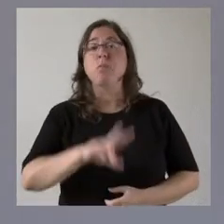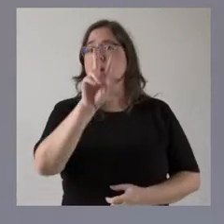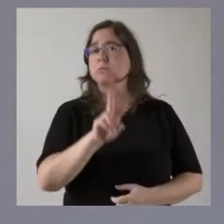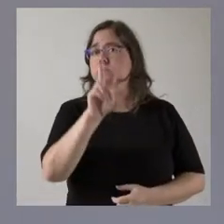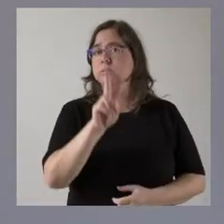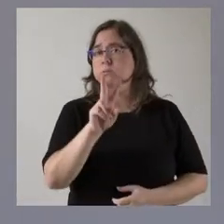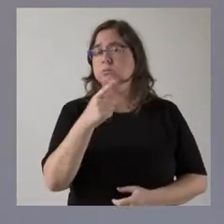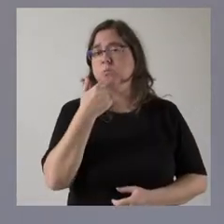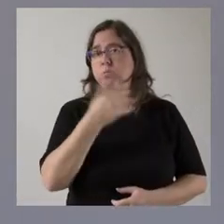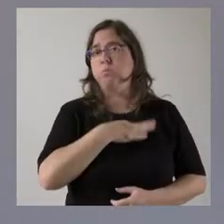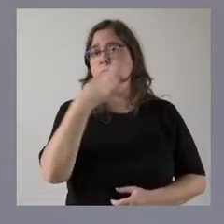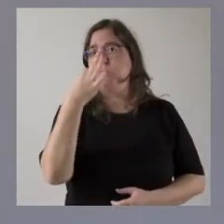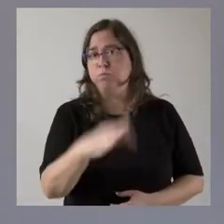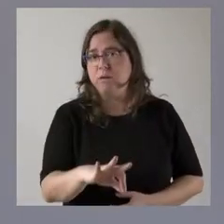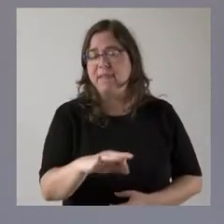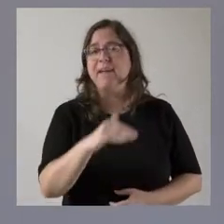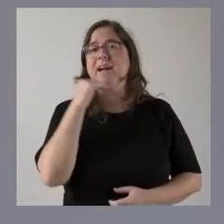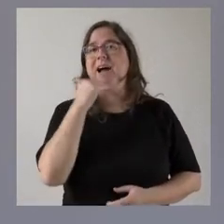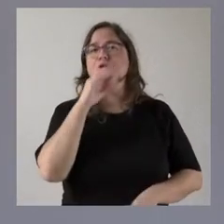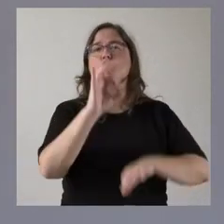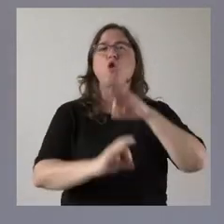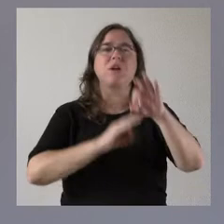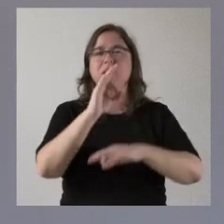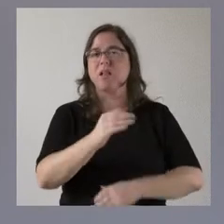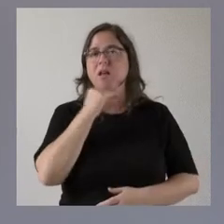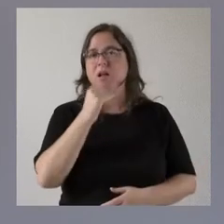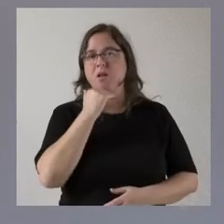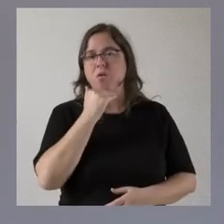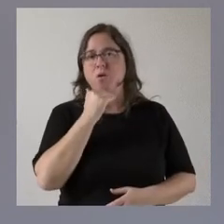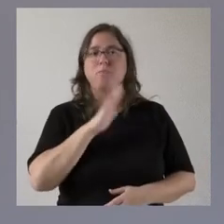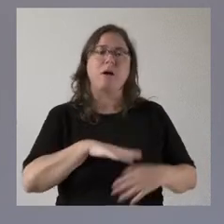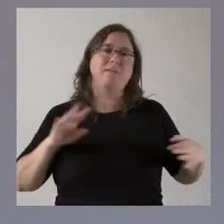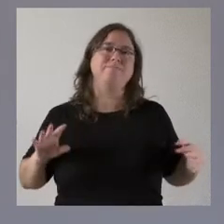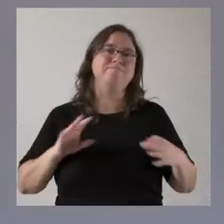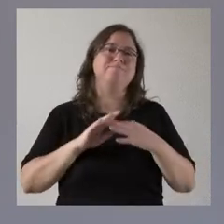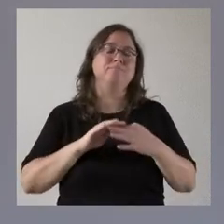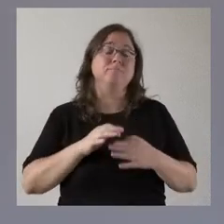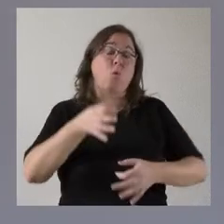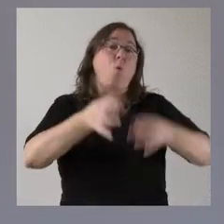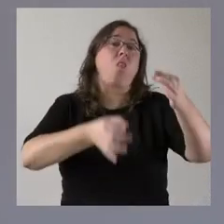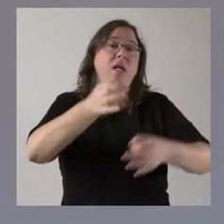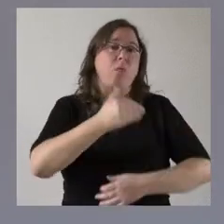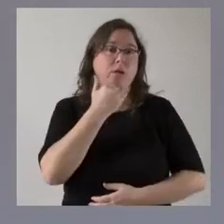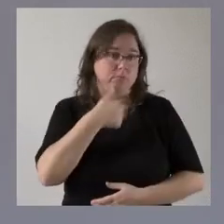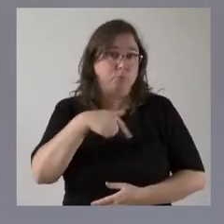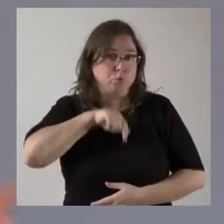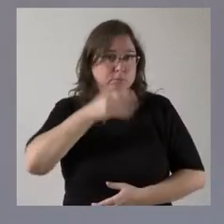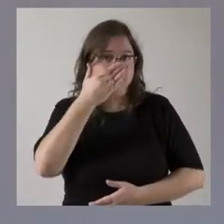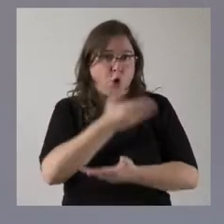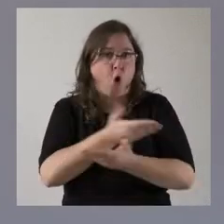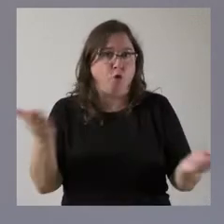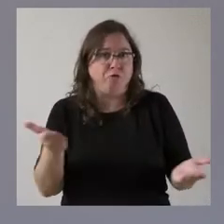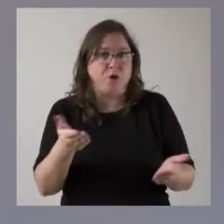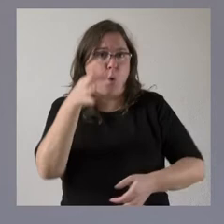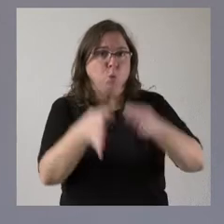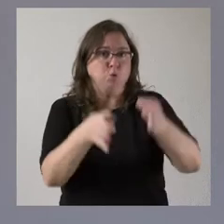me plantea la posibilidad de que haya algunas organizaciones que recurran a la justicia nosotros siempre tenemos confianza en la justicia respetamos